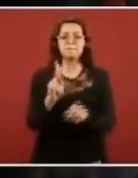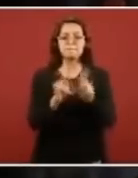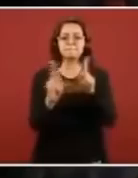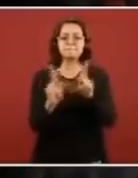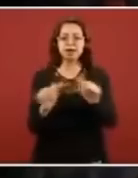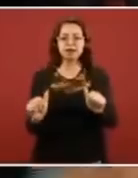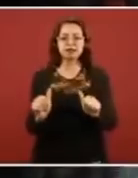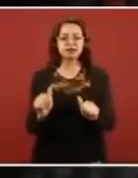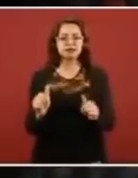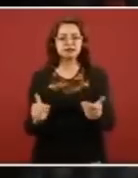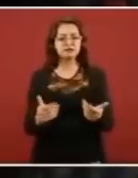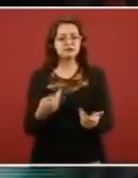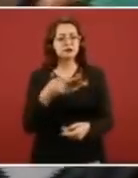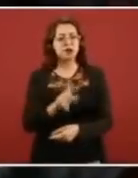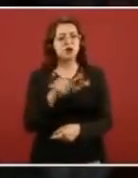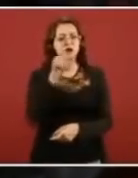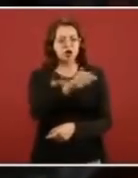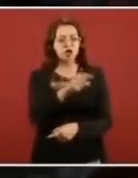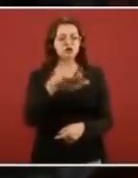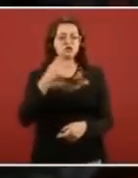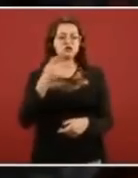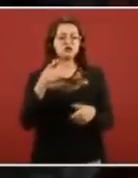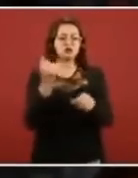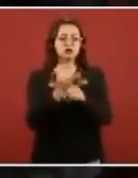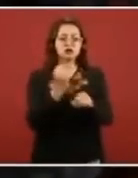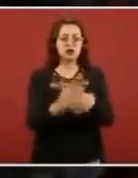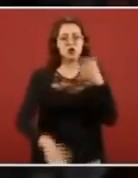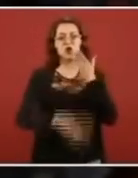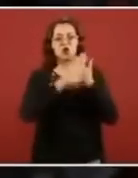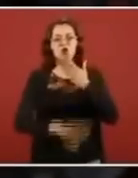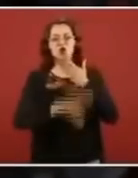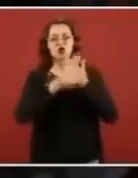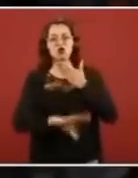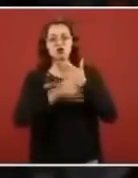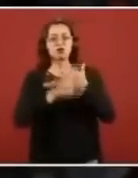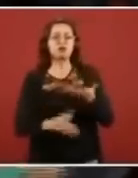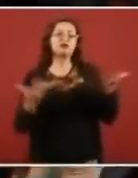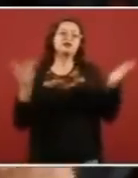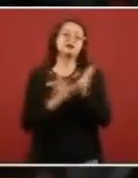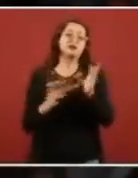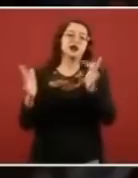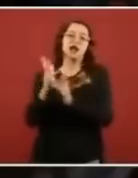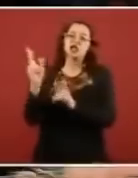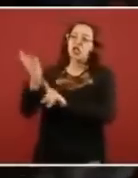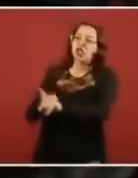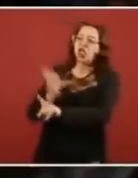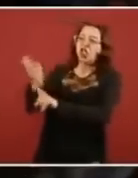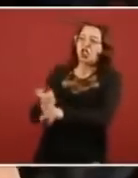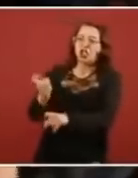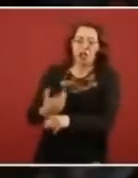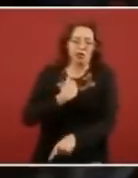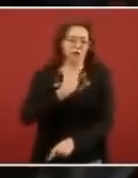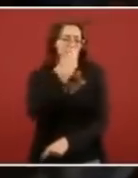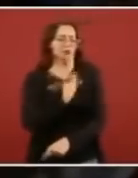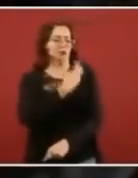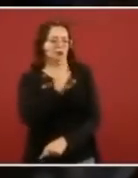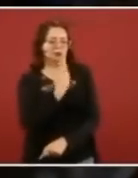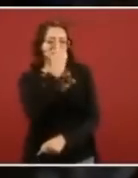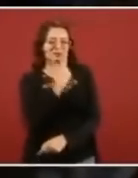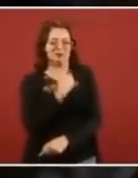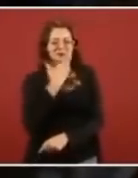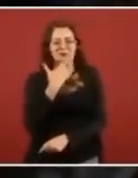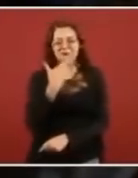a mí. Está bien, no hay problema. Si hasta de Jesucristo hablaron, que no hablen de mí, está bien. No hay ningún